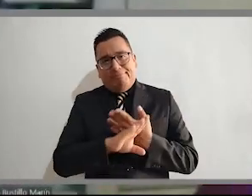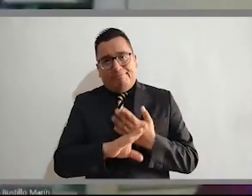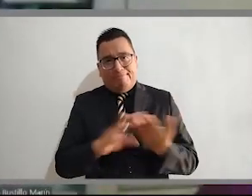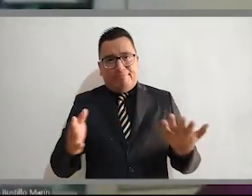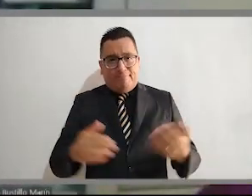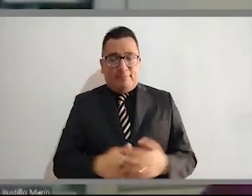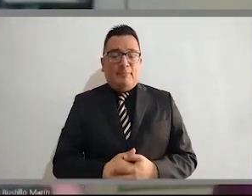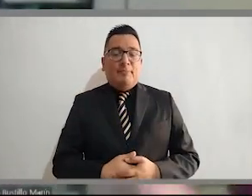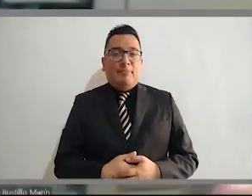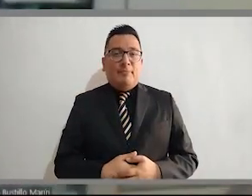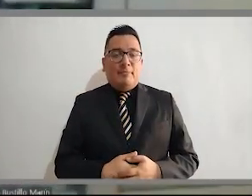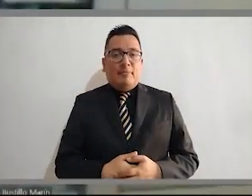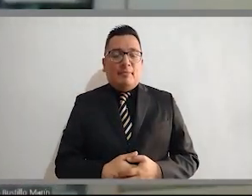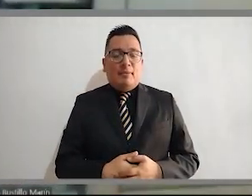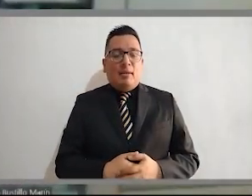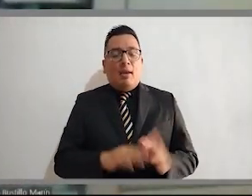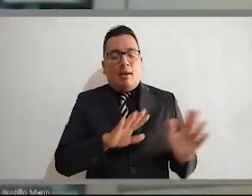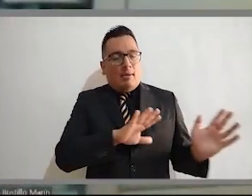sucede?